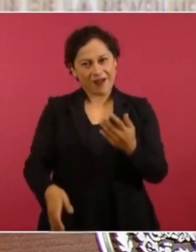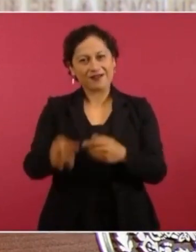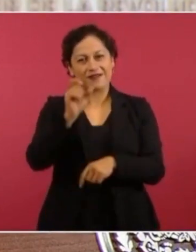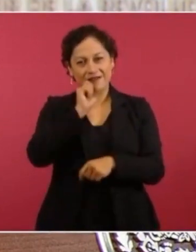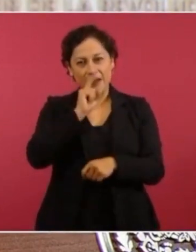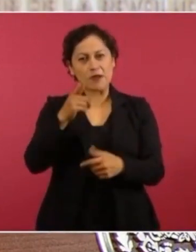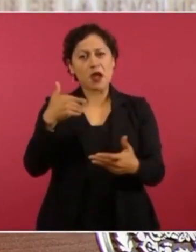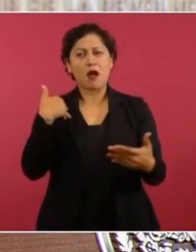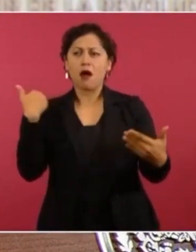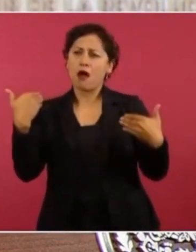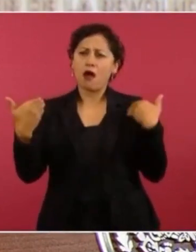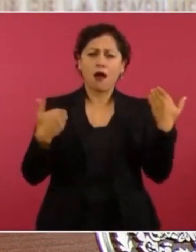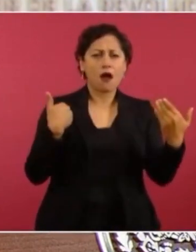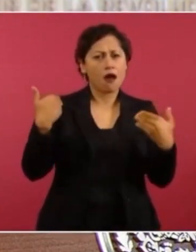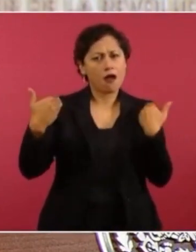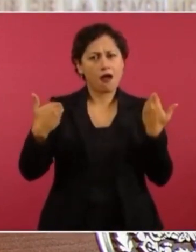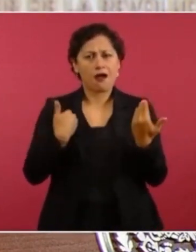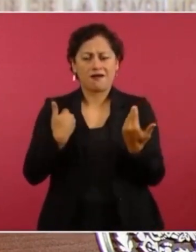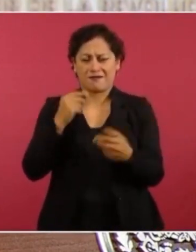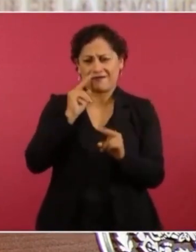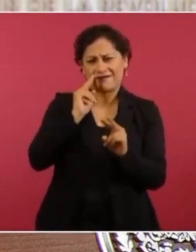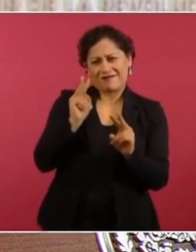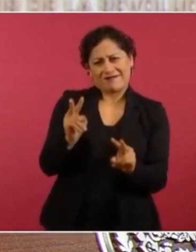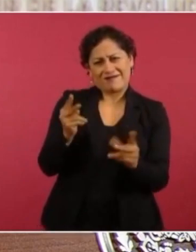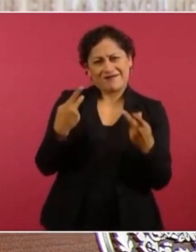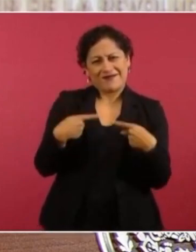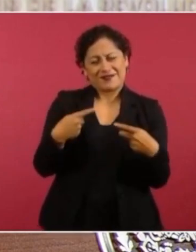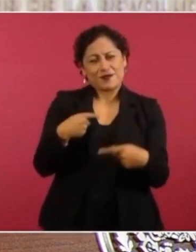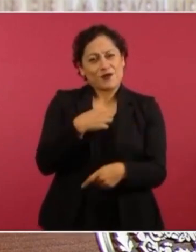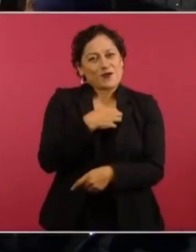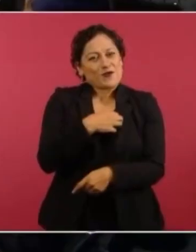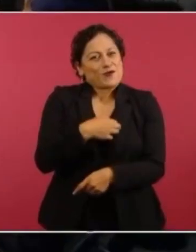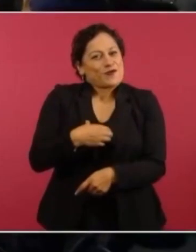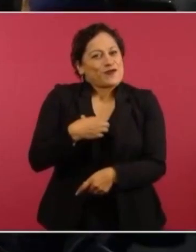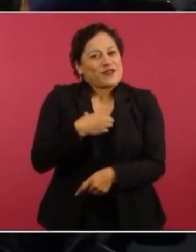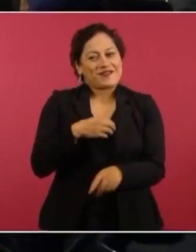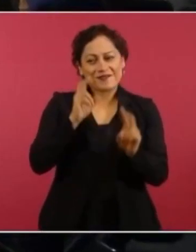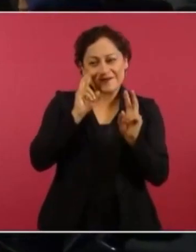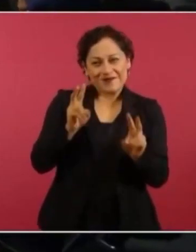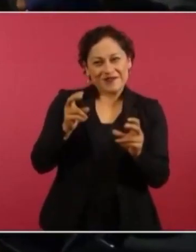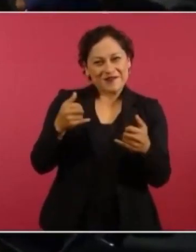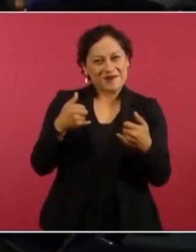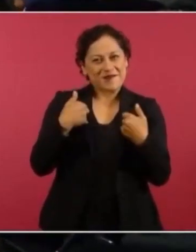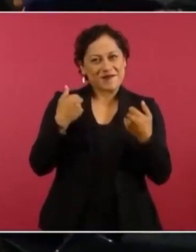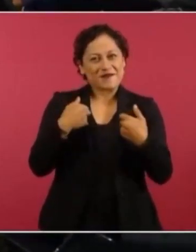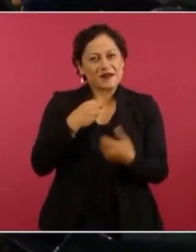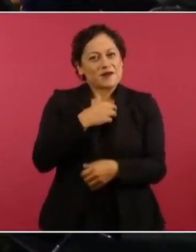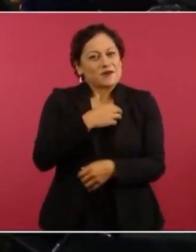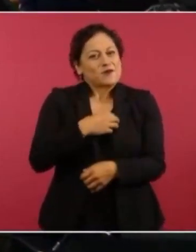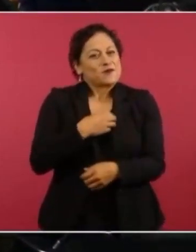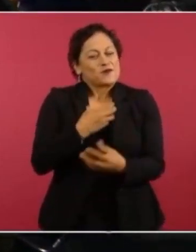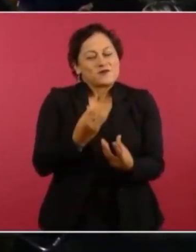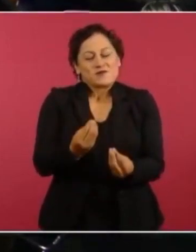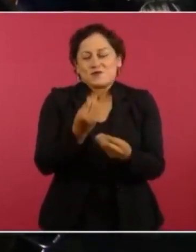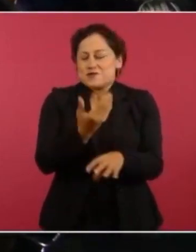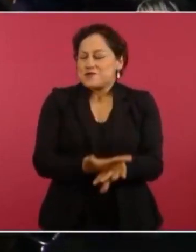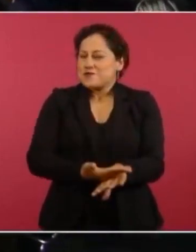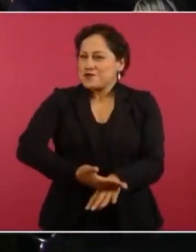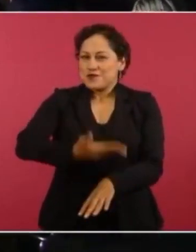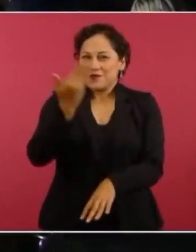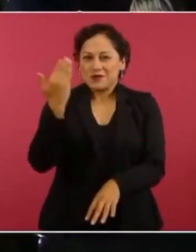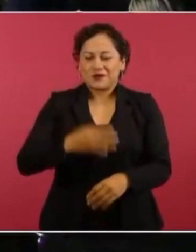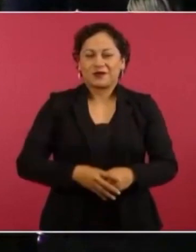la gente muy contenta, muy contenta, los jóvenes. No sé quién me dijo